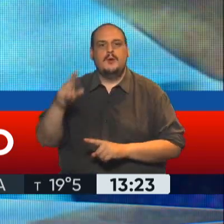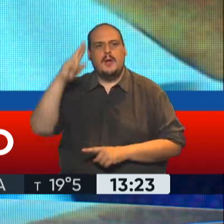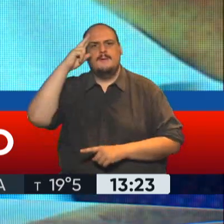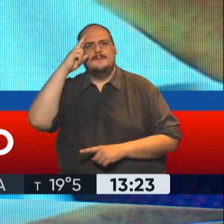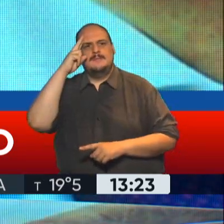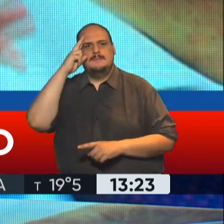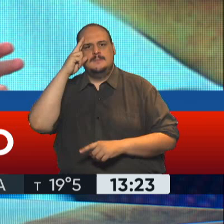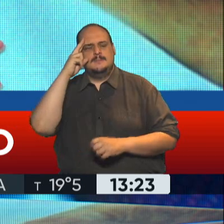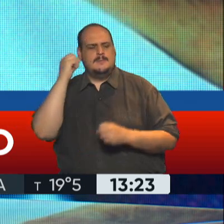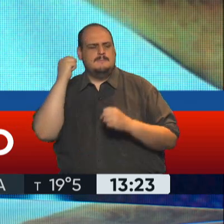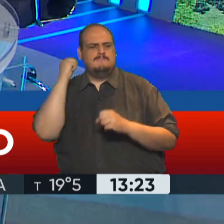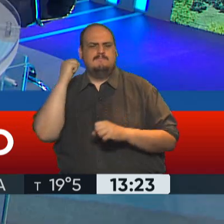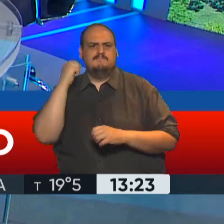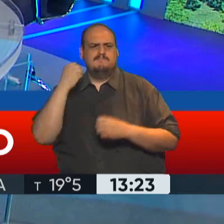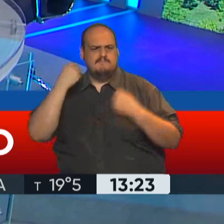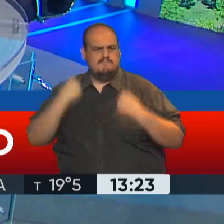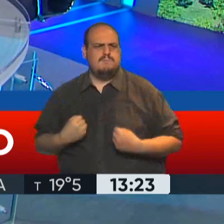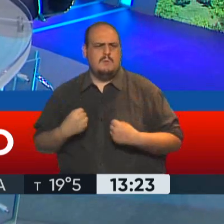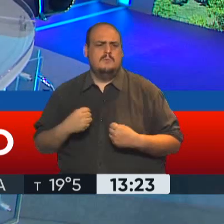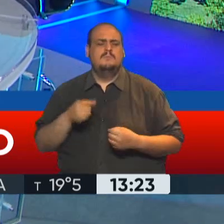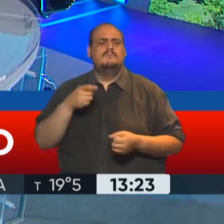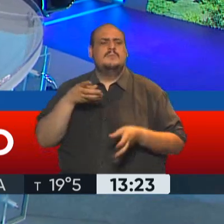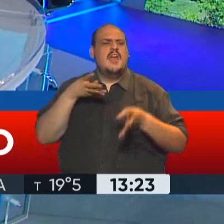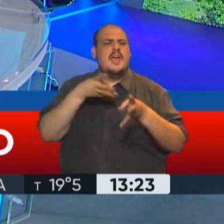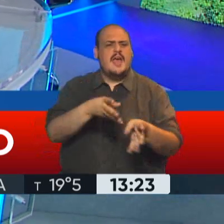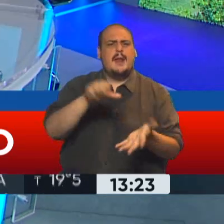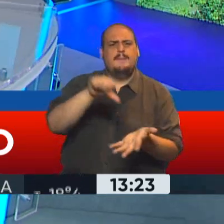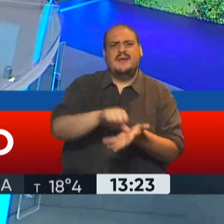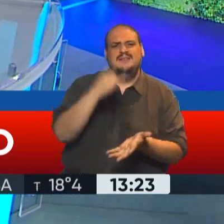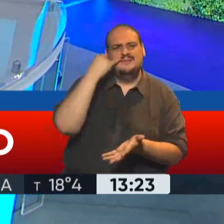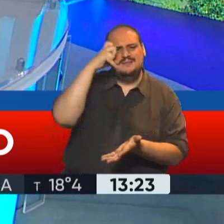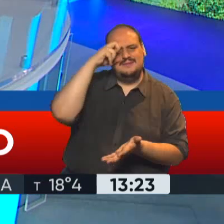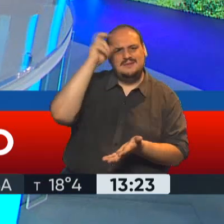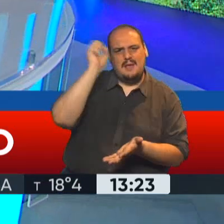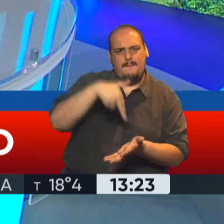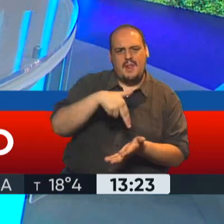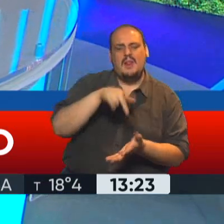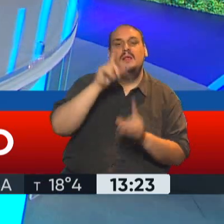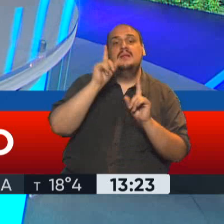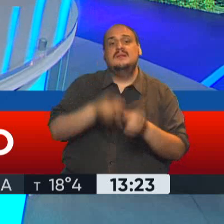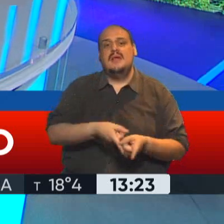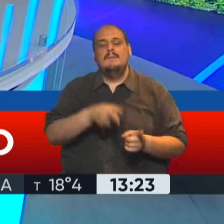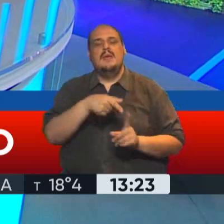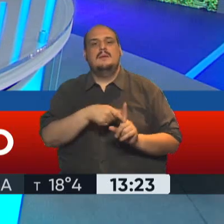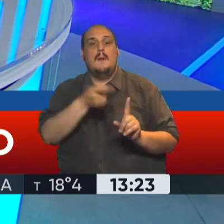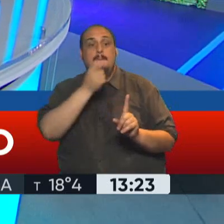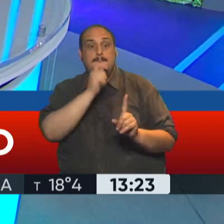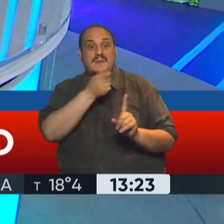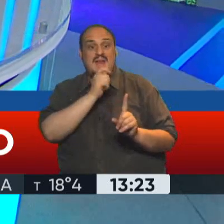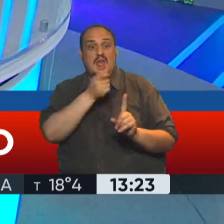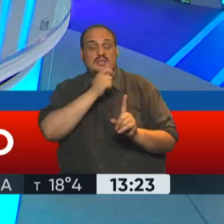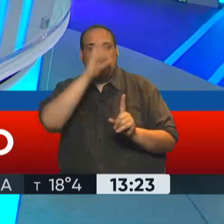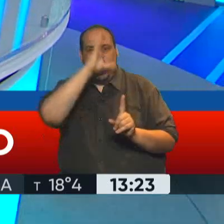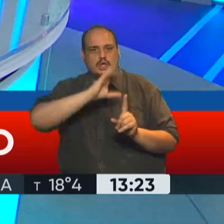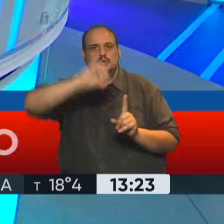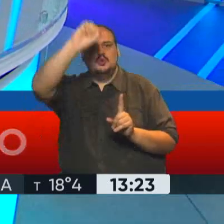fuerte, con la guerra en Yemen, con el asesinato de este periodista en el consulado de Arabia